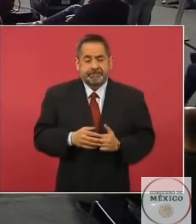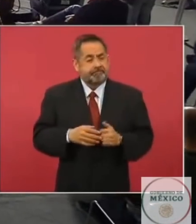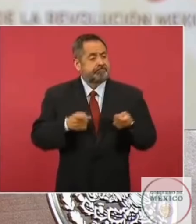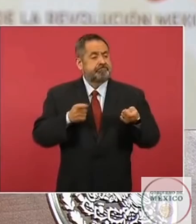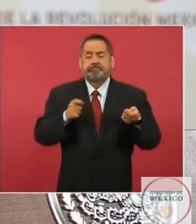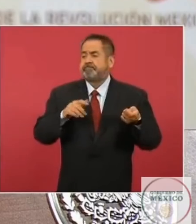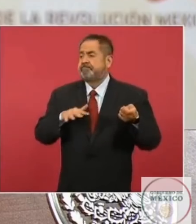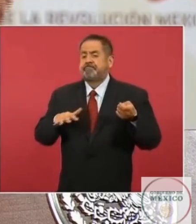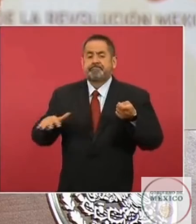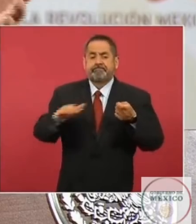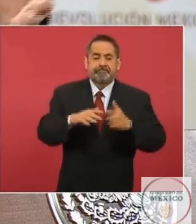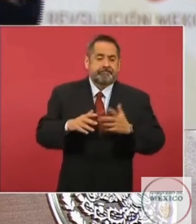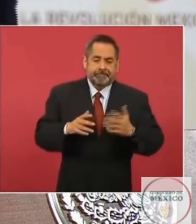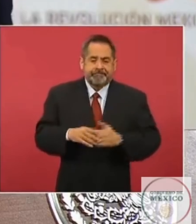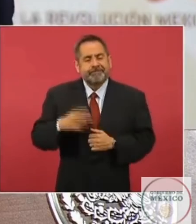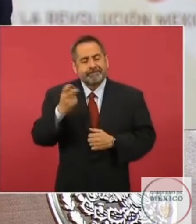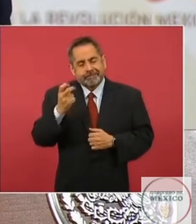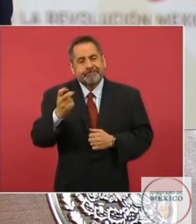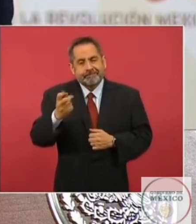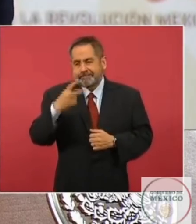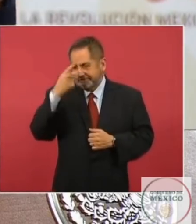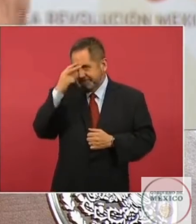dominante que nos llevó